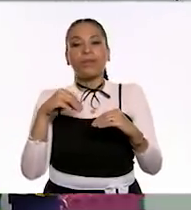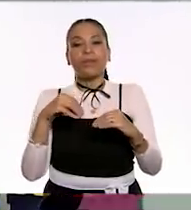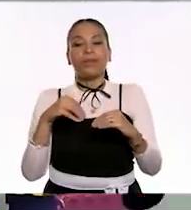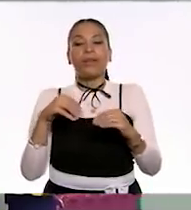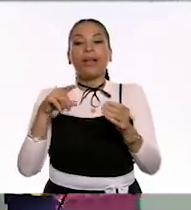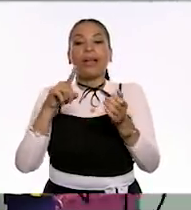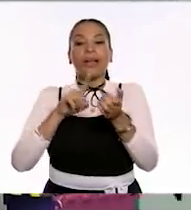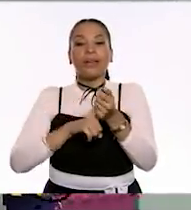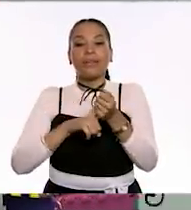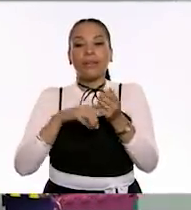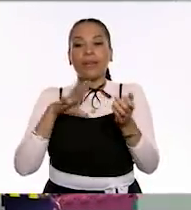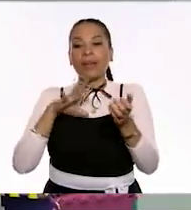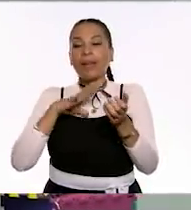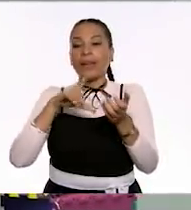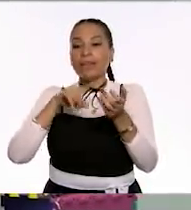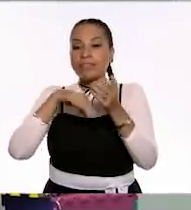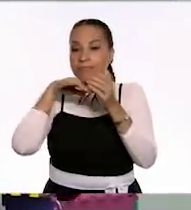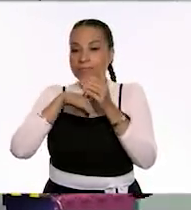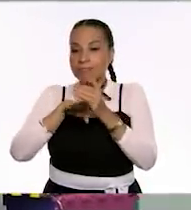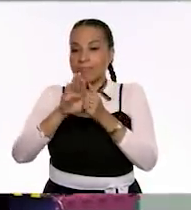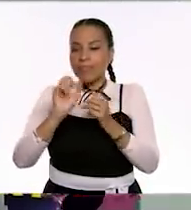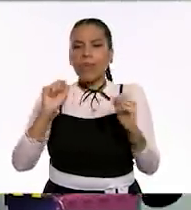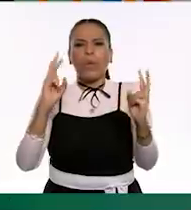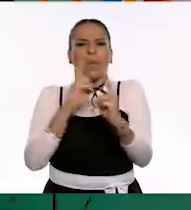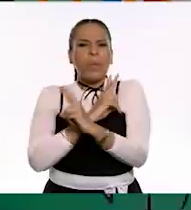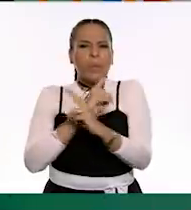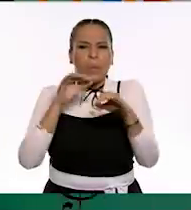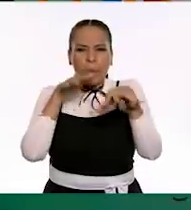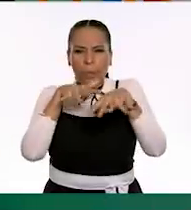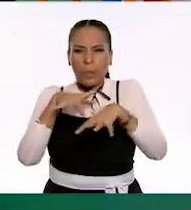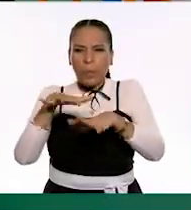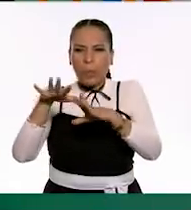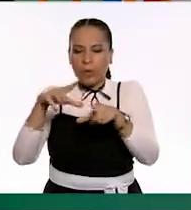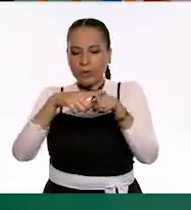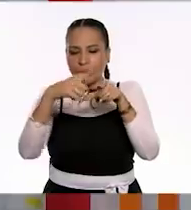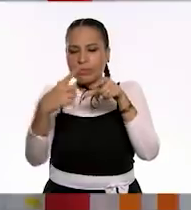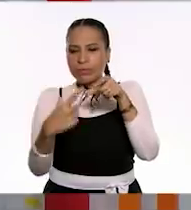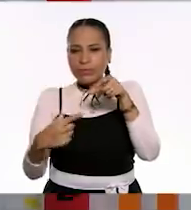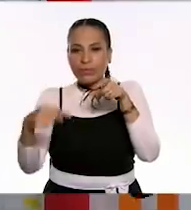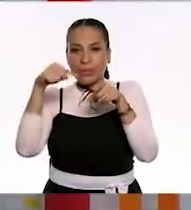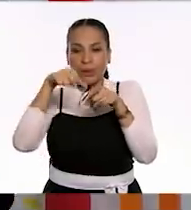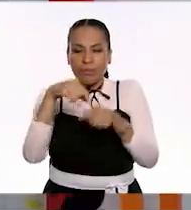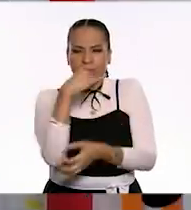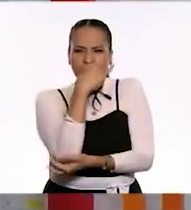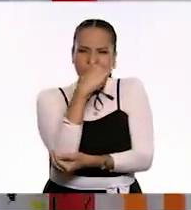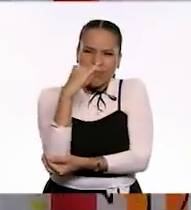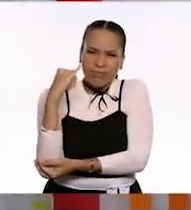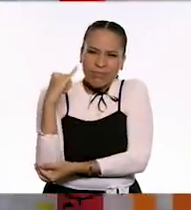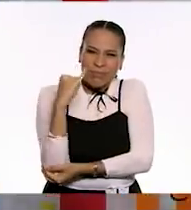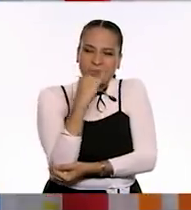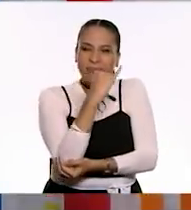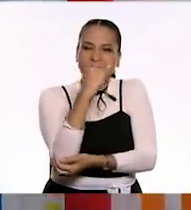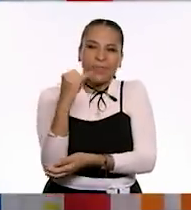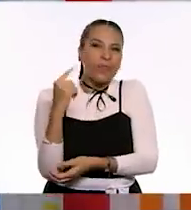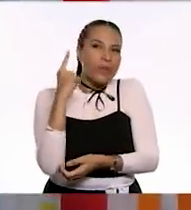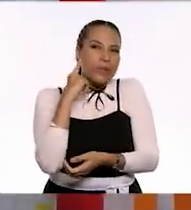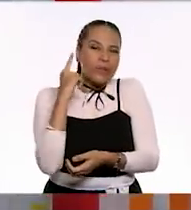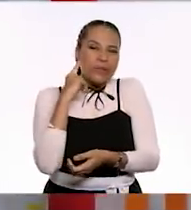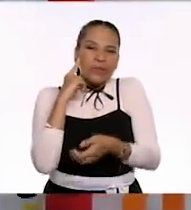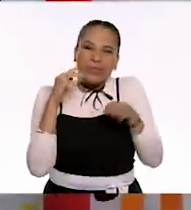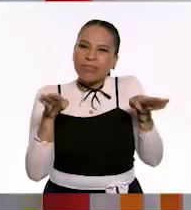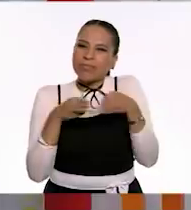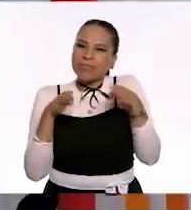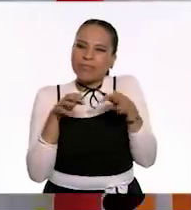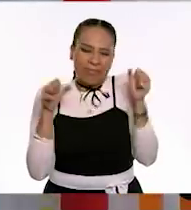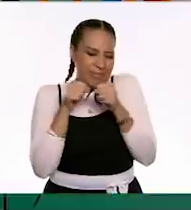el viento hará, el viento sopla entre las hojas del jardín. Se oye una